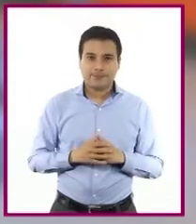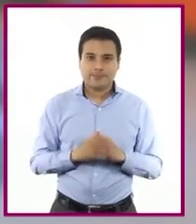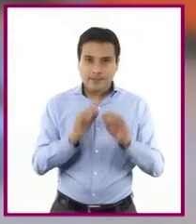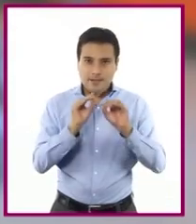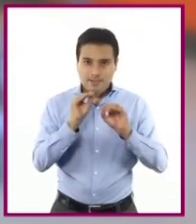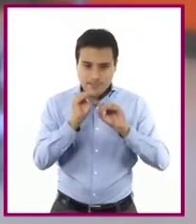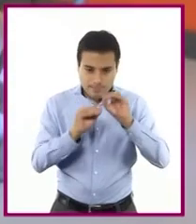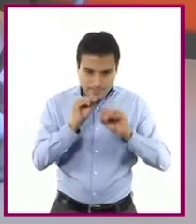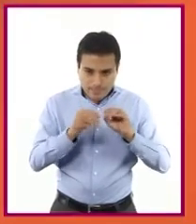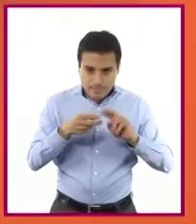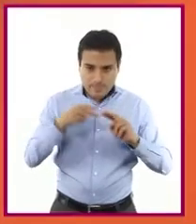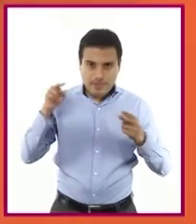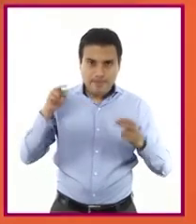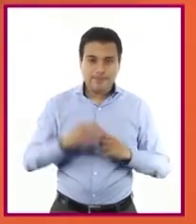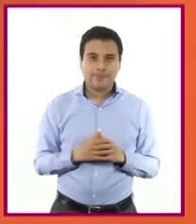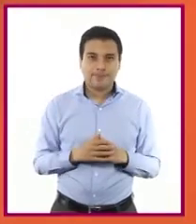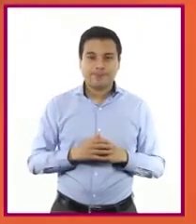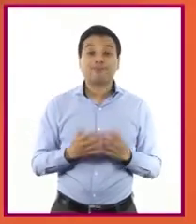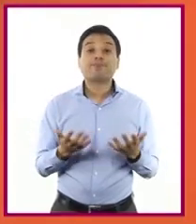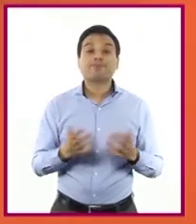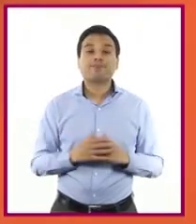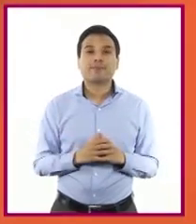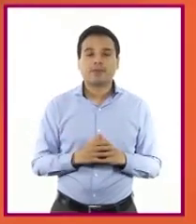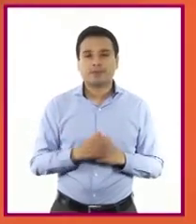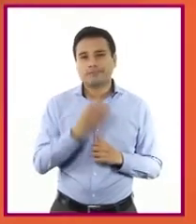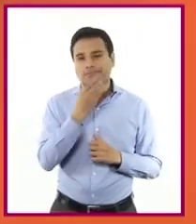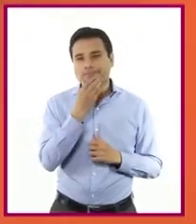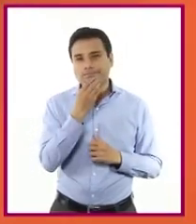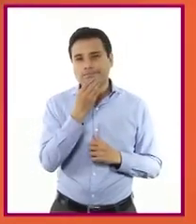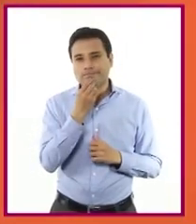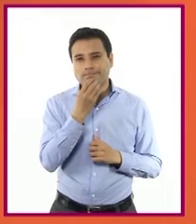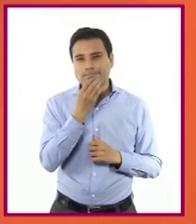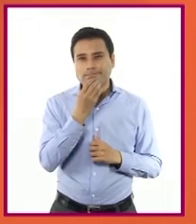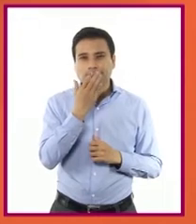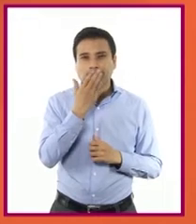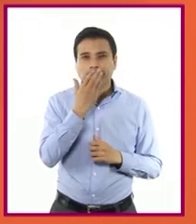Manipulación genética. Bien.